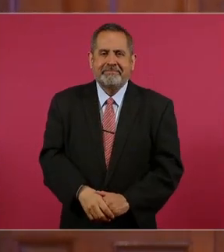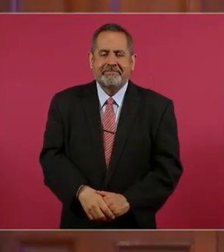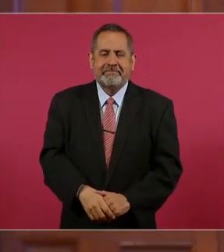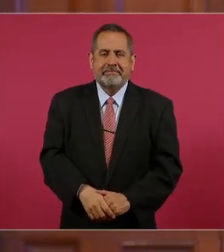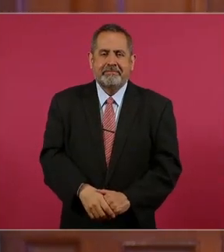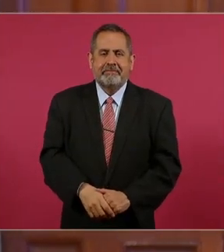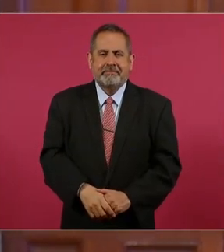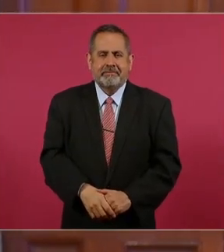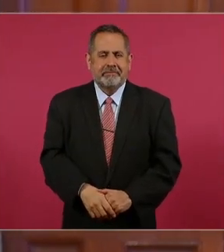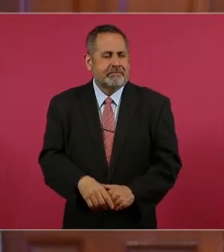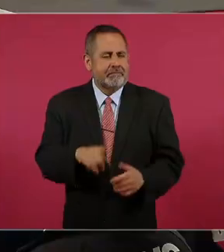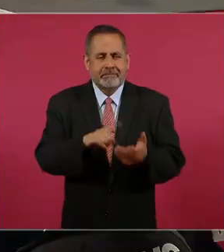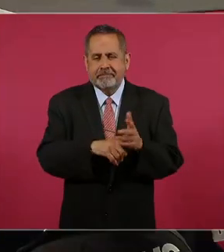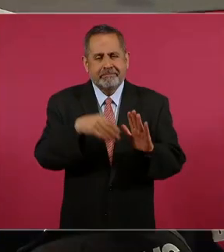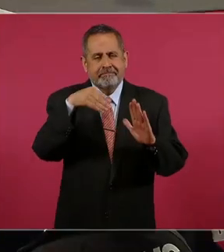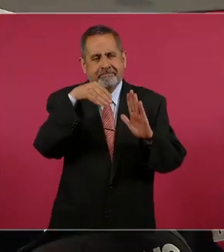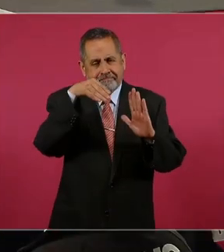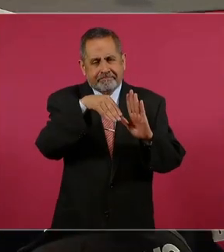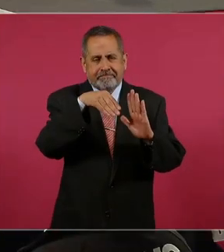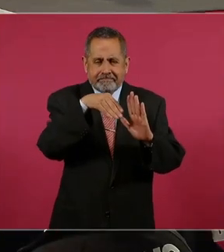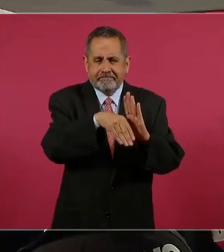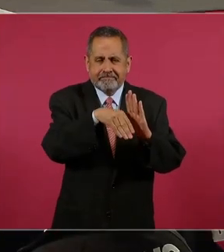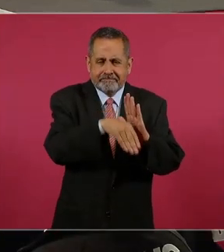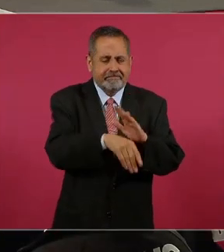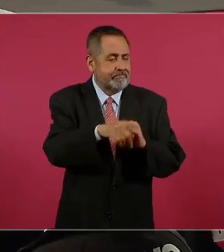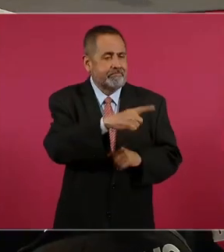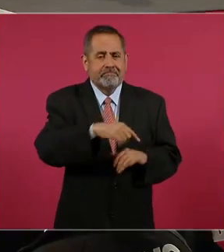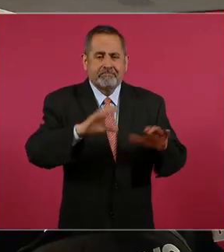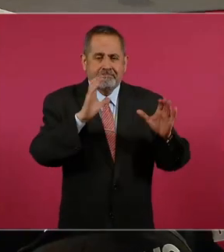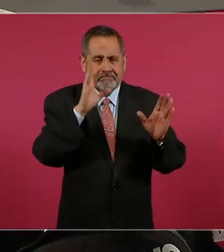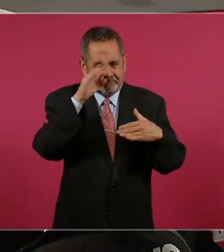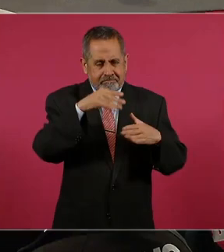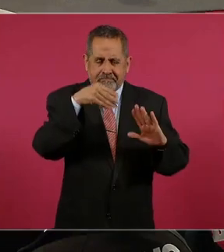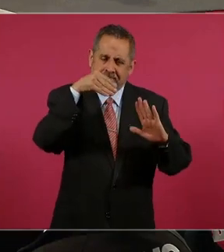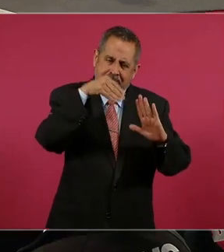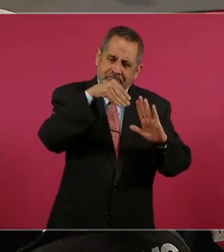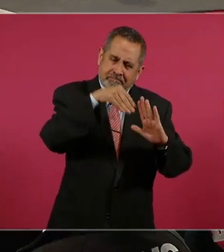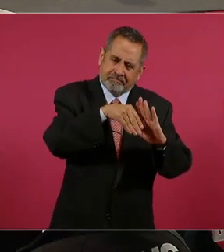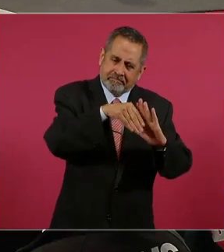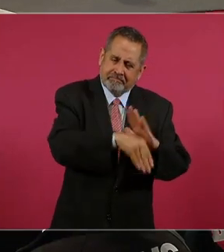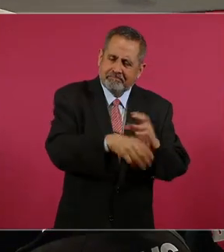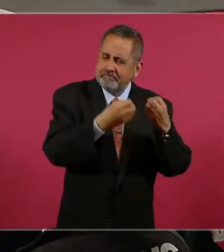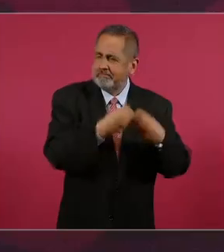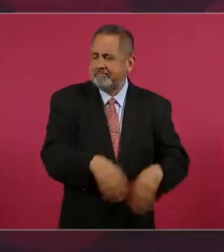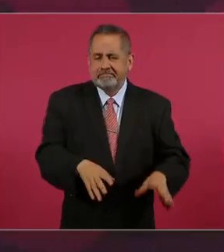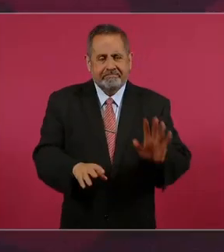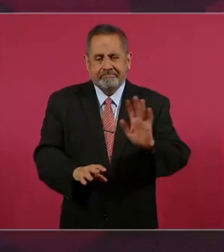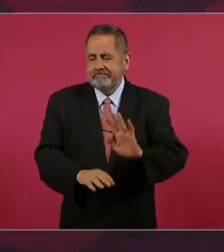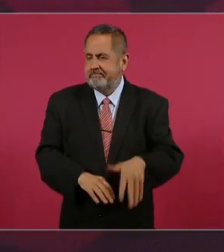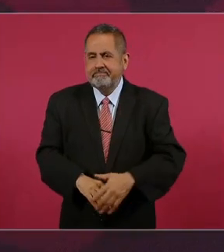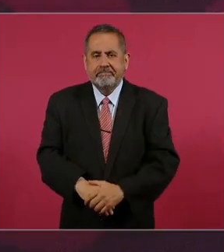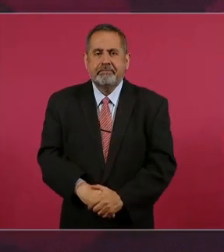Es la decadencia del conservadurismo. O sea,